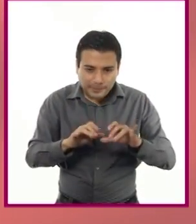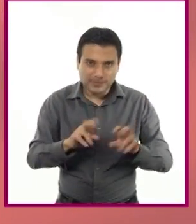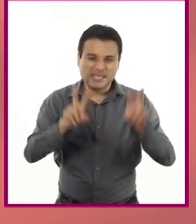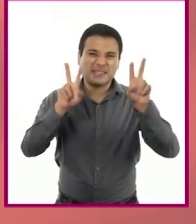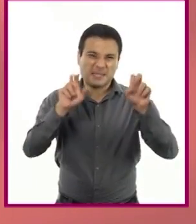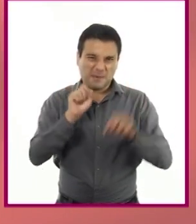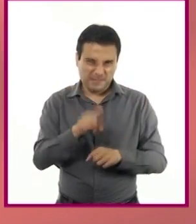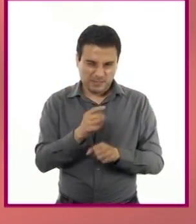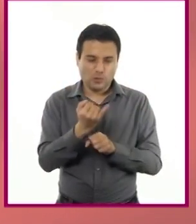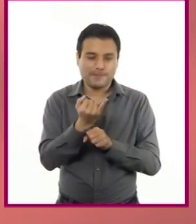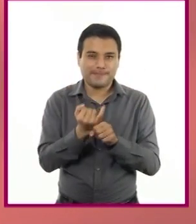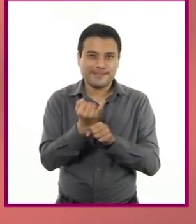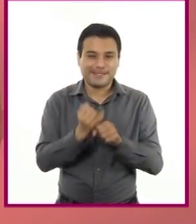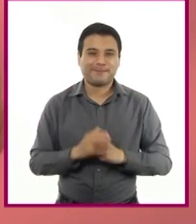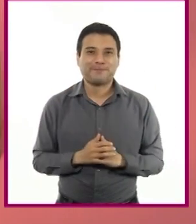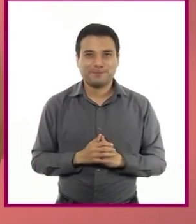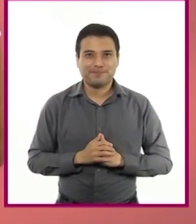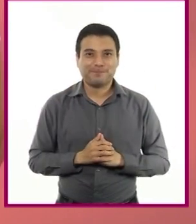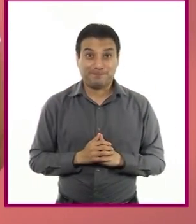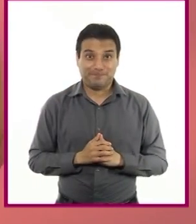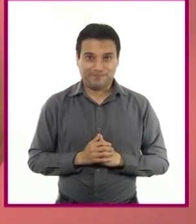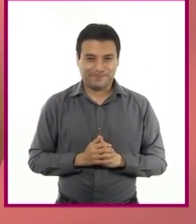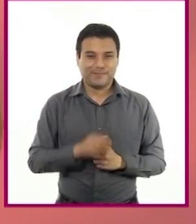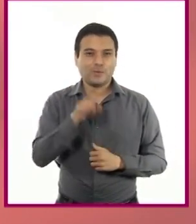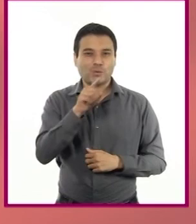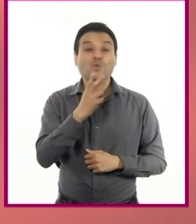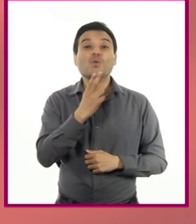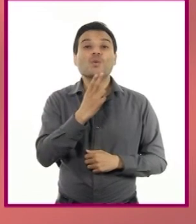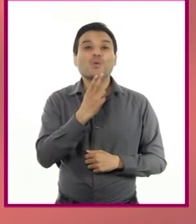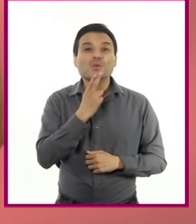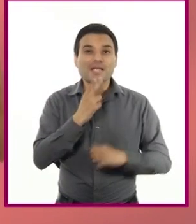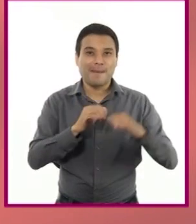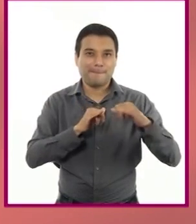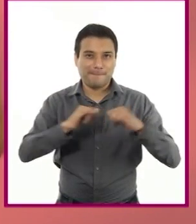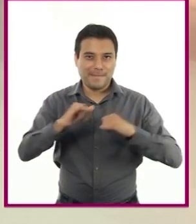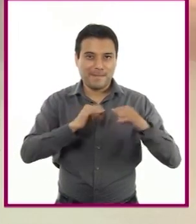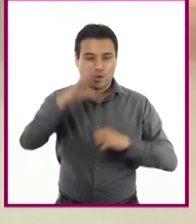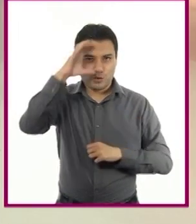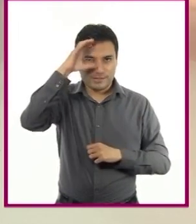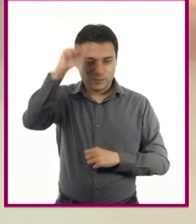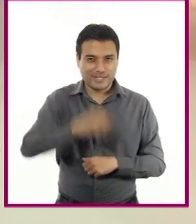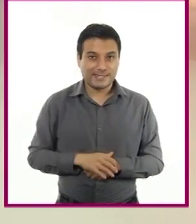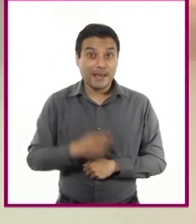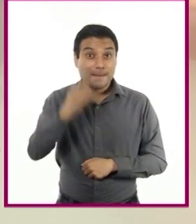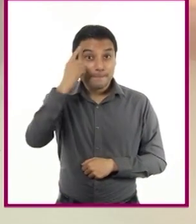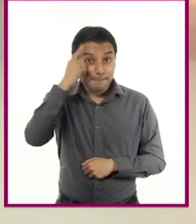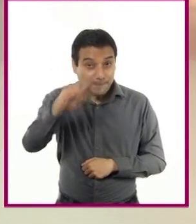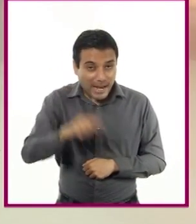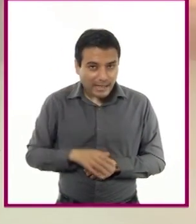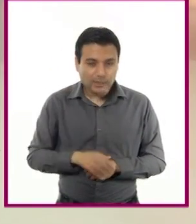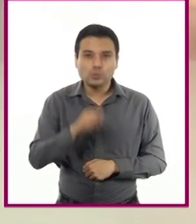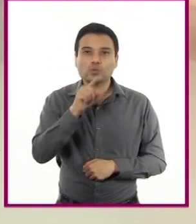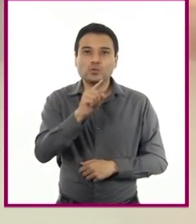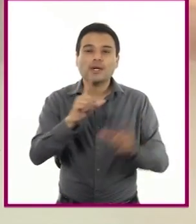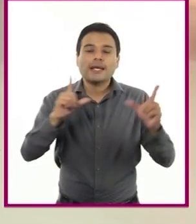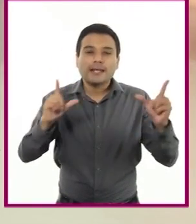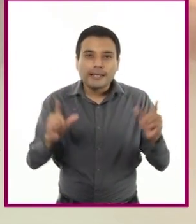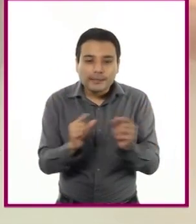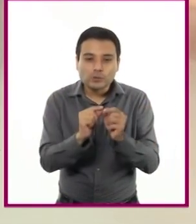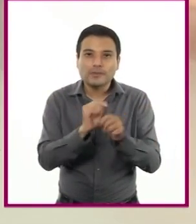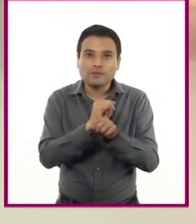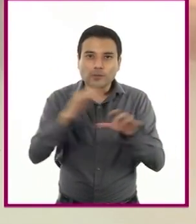temas de su interés y usen los mapas conceptuales como una estrategia para resumir y